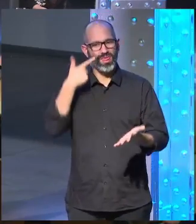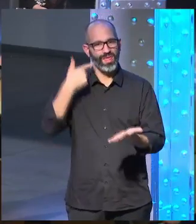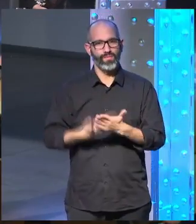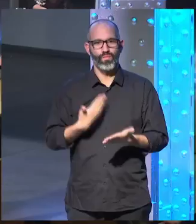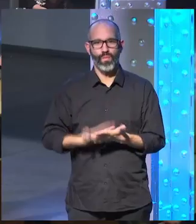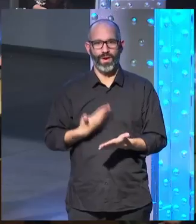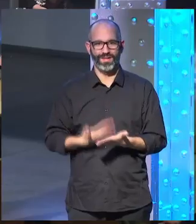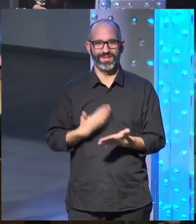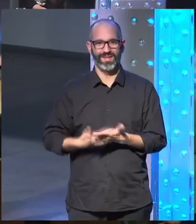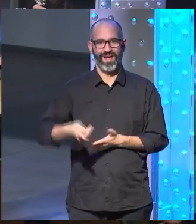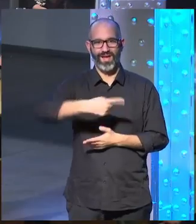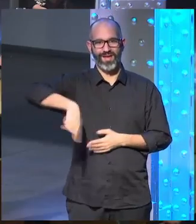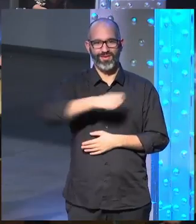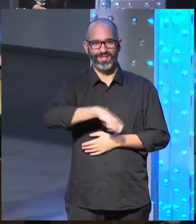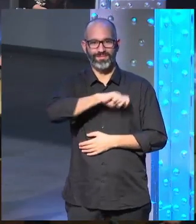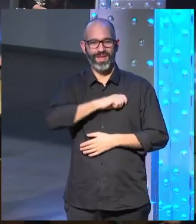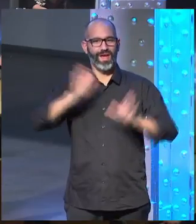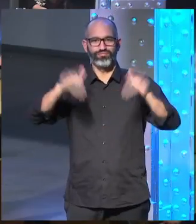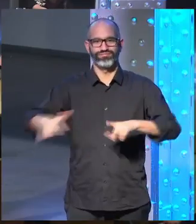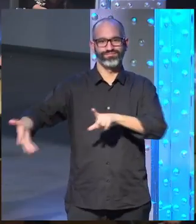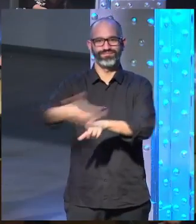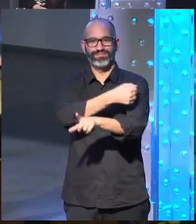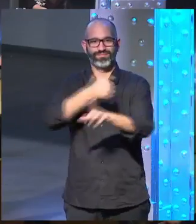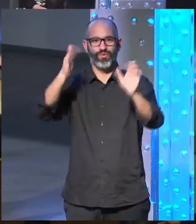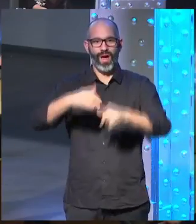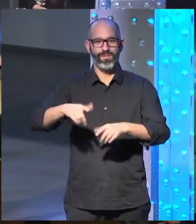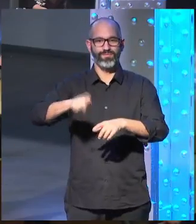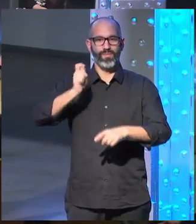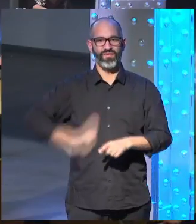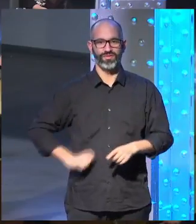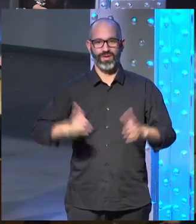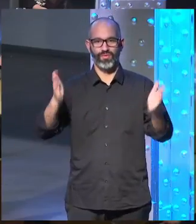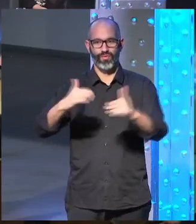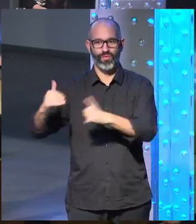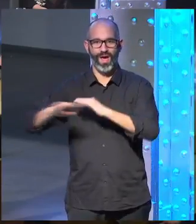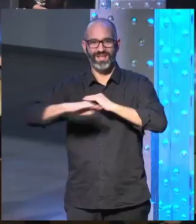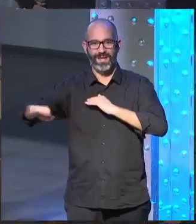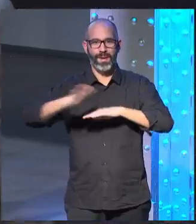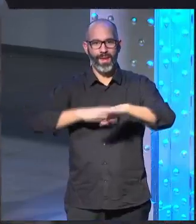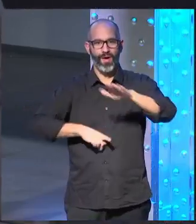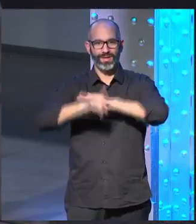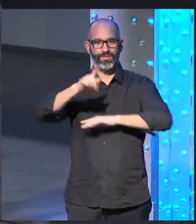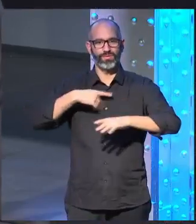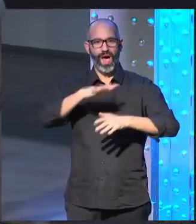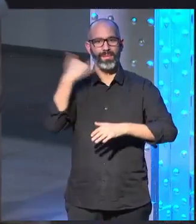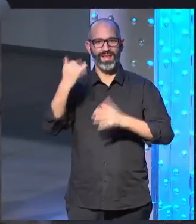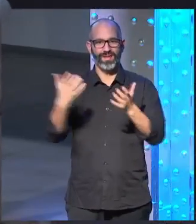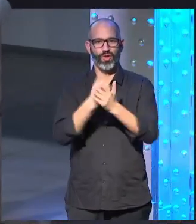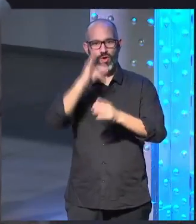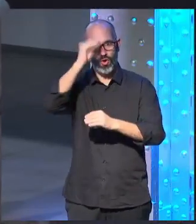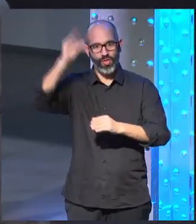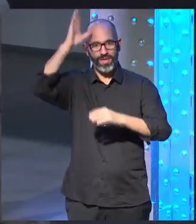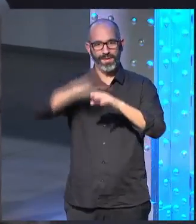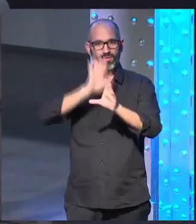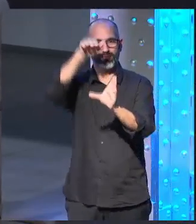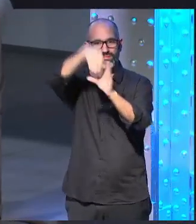demuestran de nuestro país no encuentran un acomodo profesional estable para desarrollar sus habilidades y